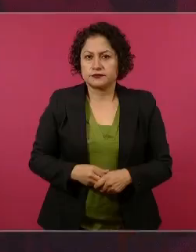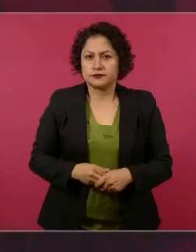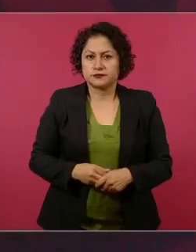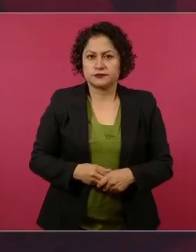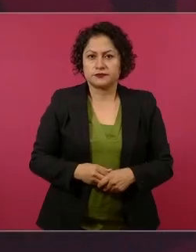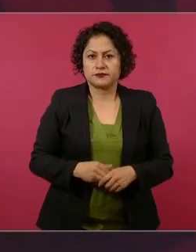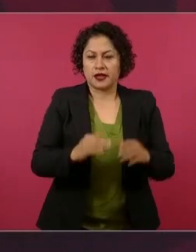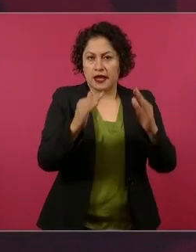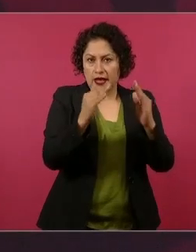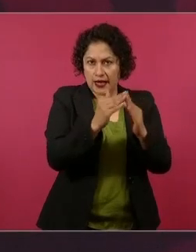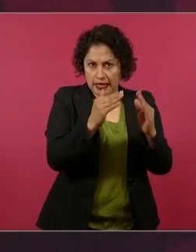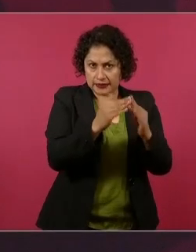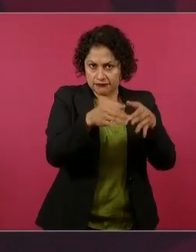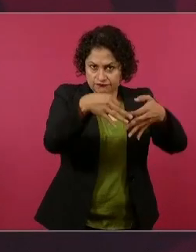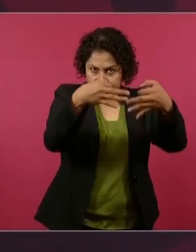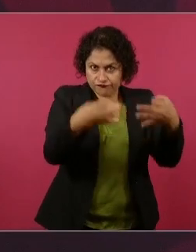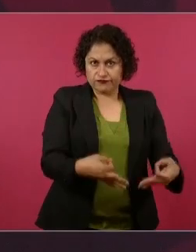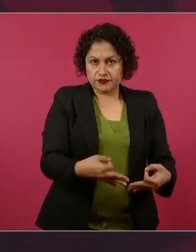adefesios,